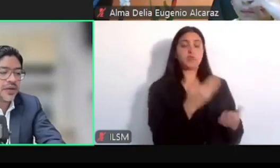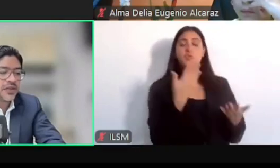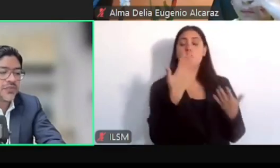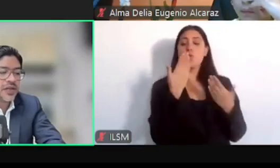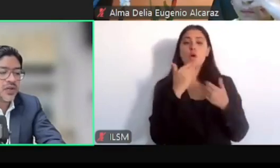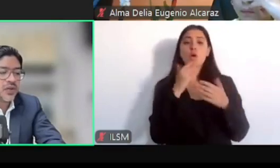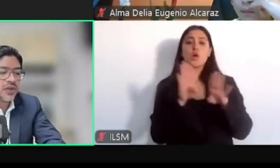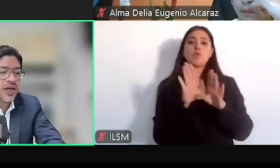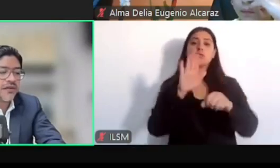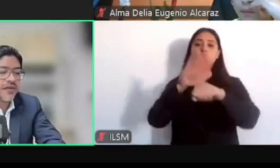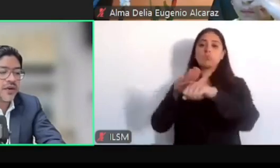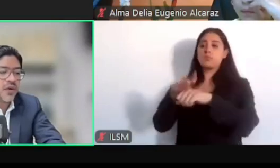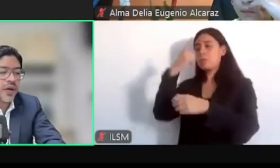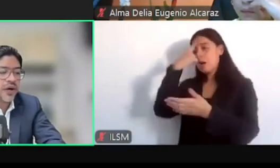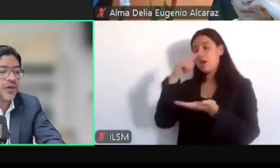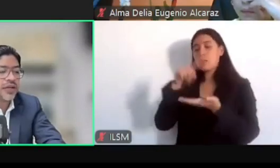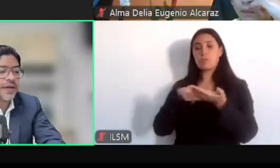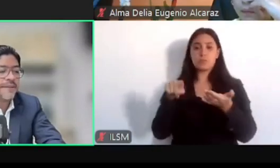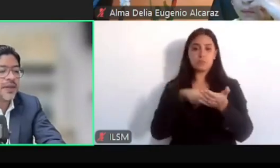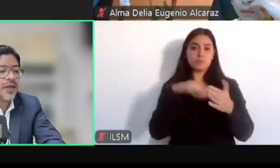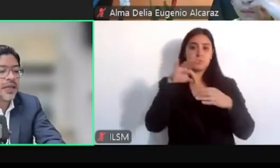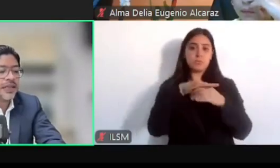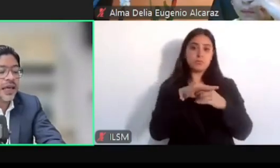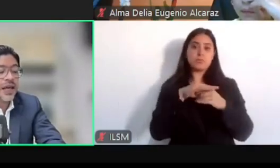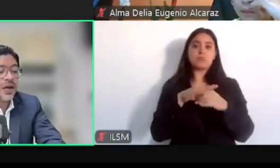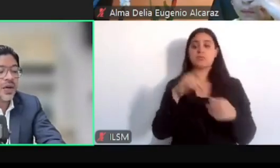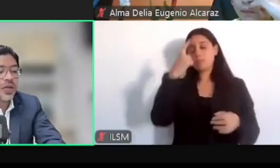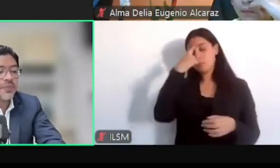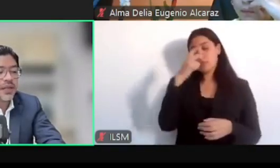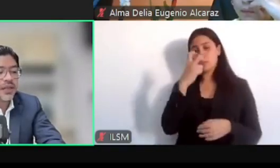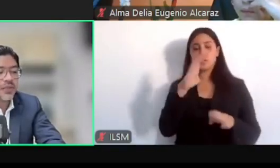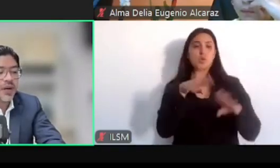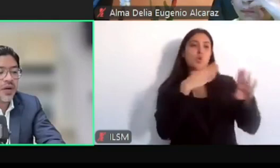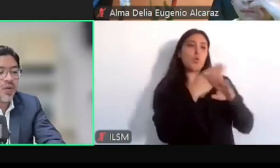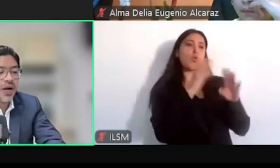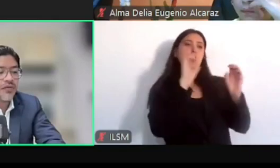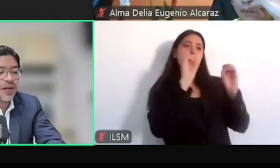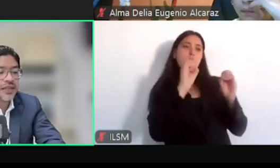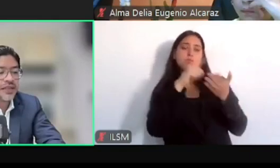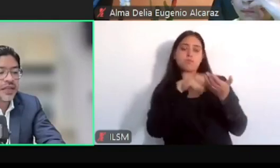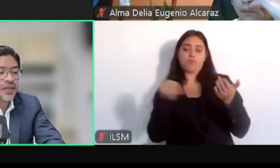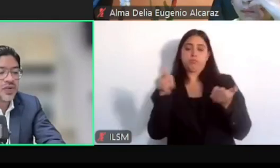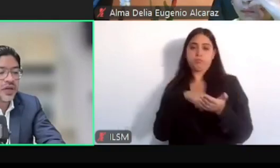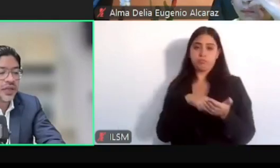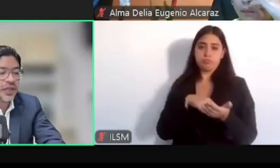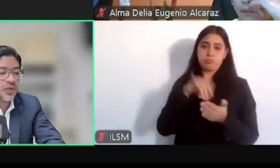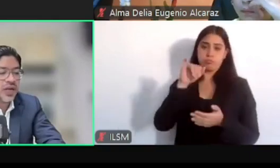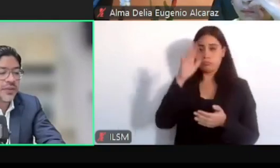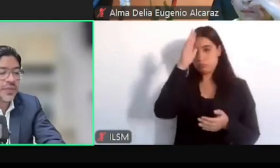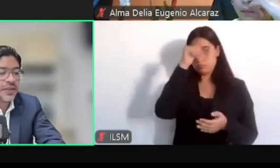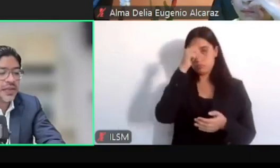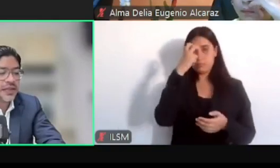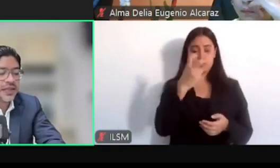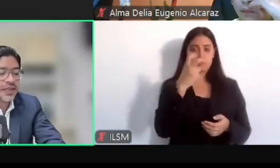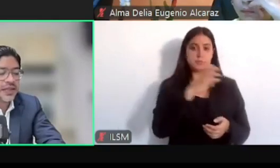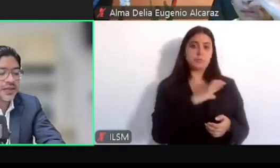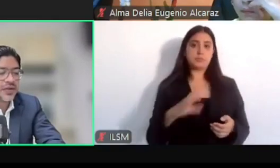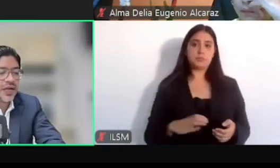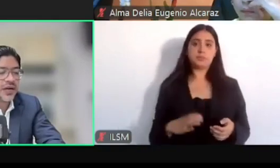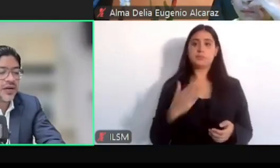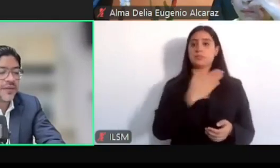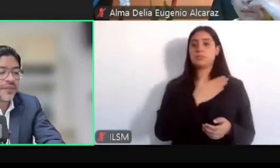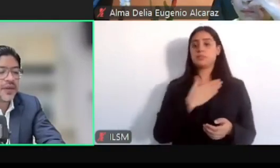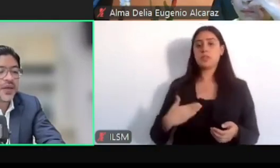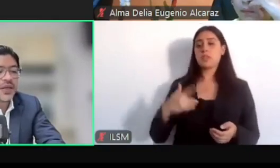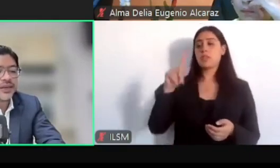llamamiento Expreso a votar en favor o en contra de él o del partido por el cual fue registrada su candidatura a la presidencia de tasco